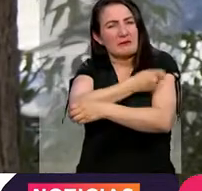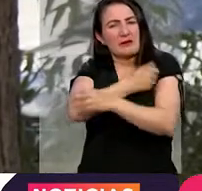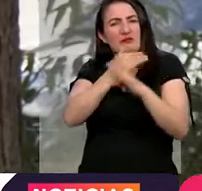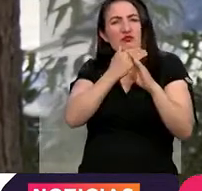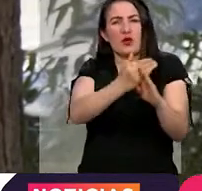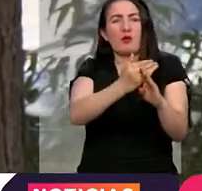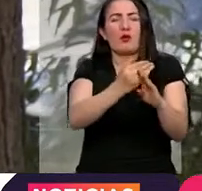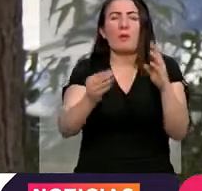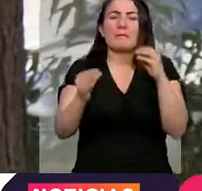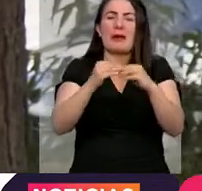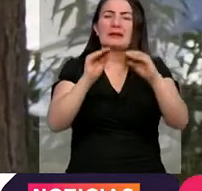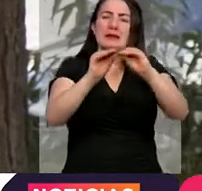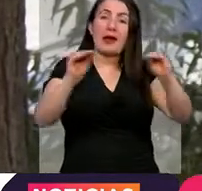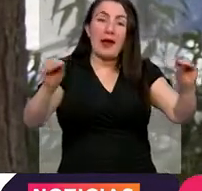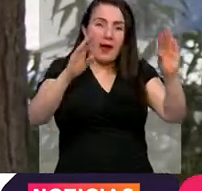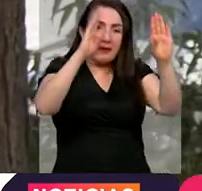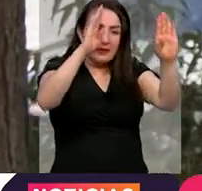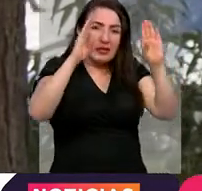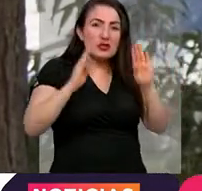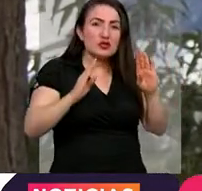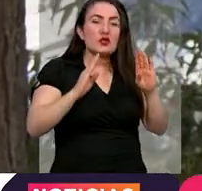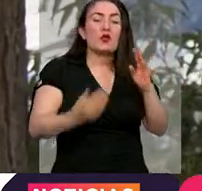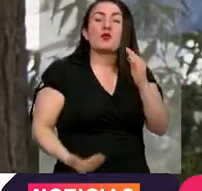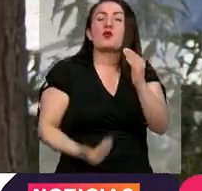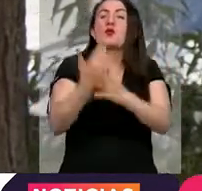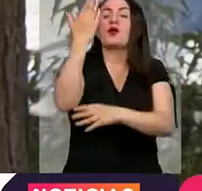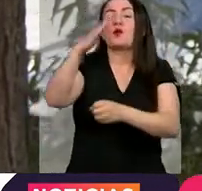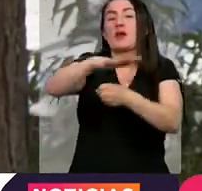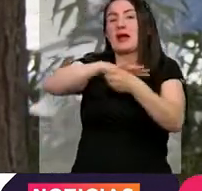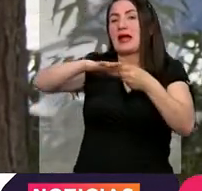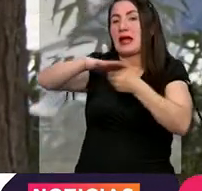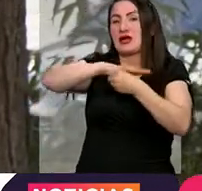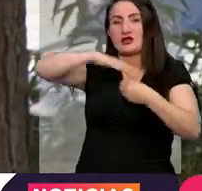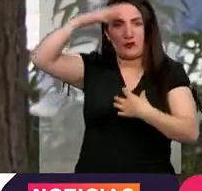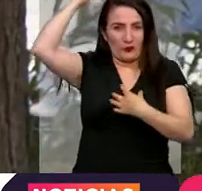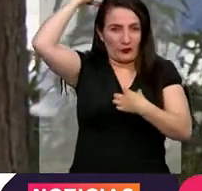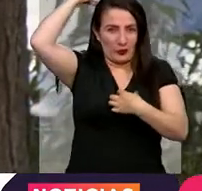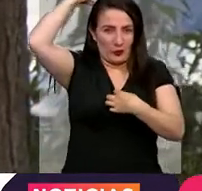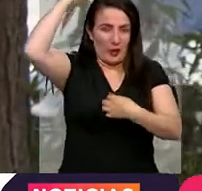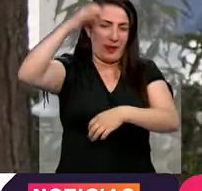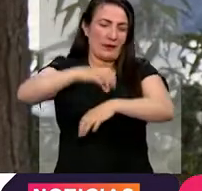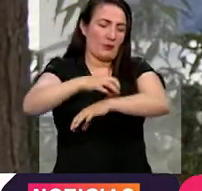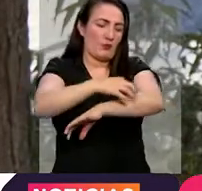También hicieron un nuevo llamado de atención porque hay un nuevo caso de viruela del mono en Bogotá.